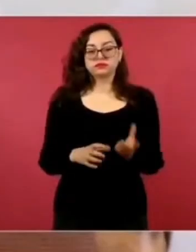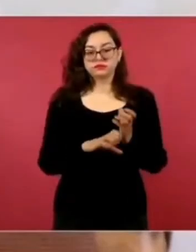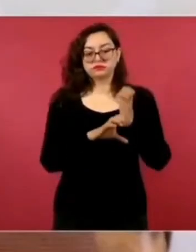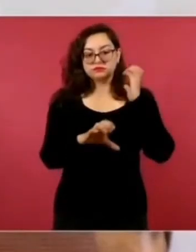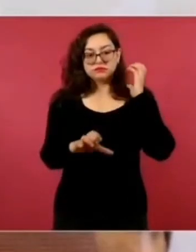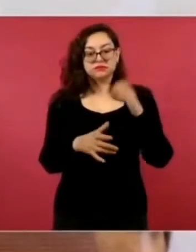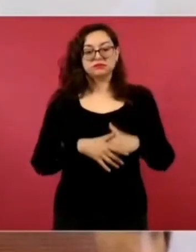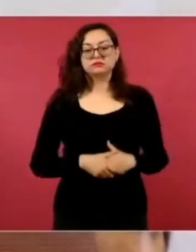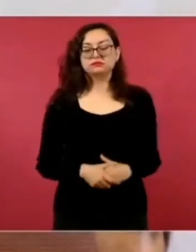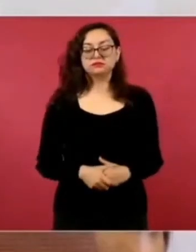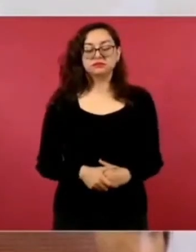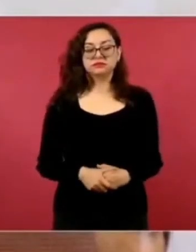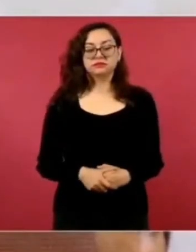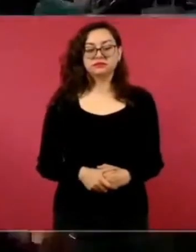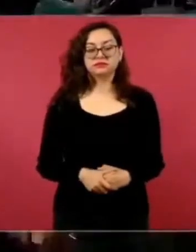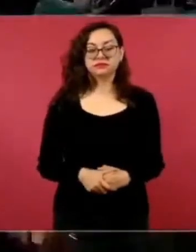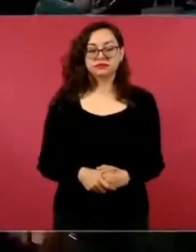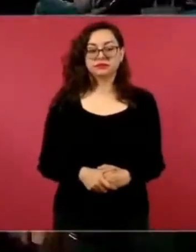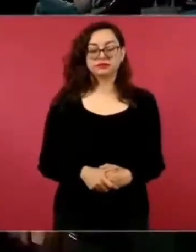camiones.